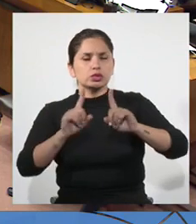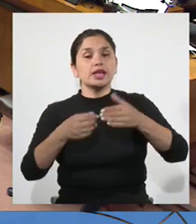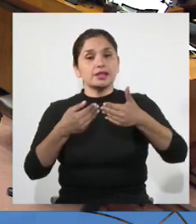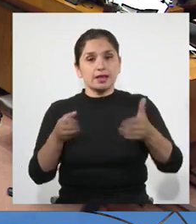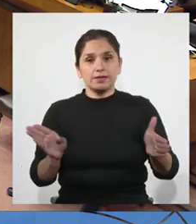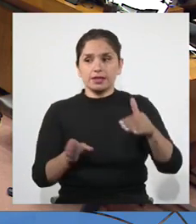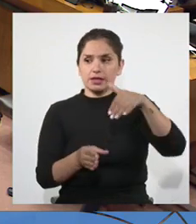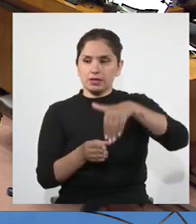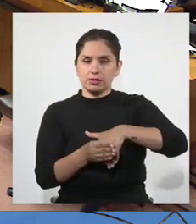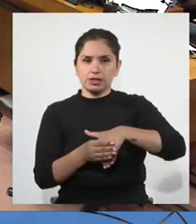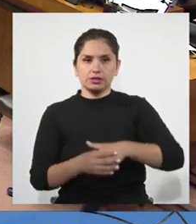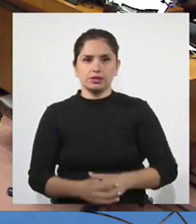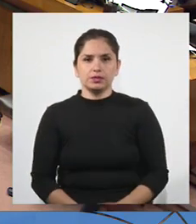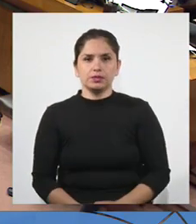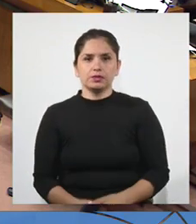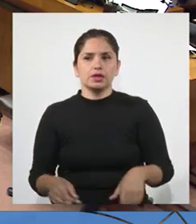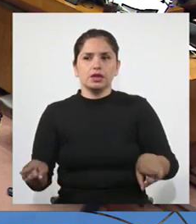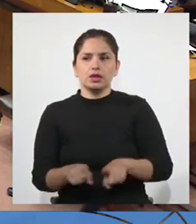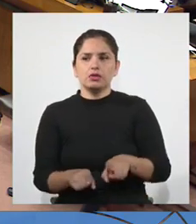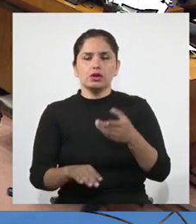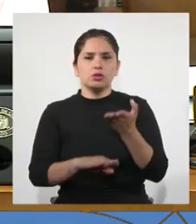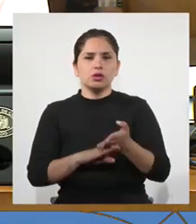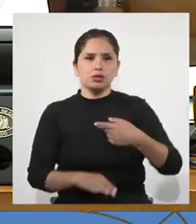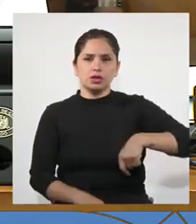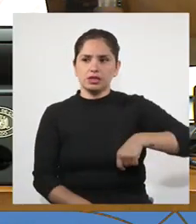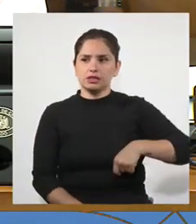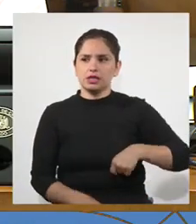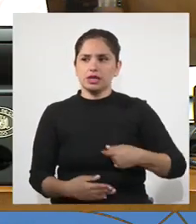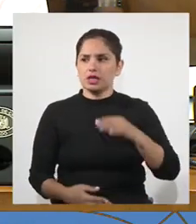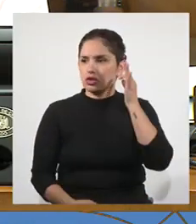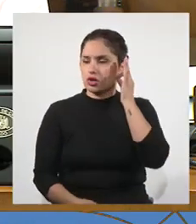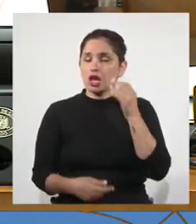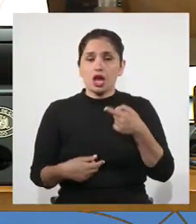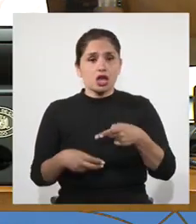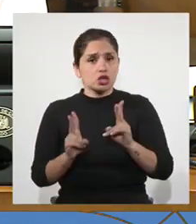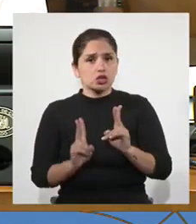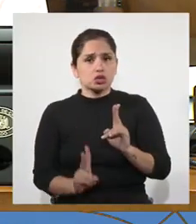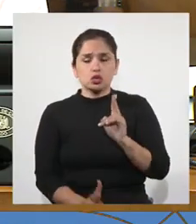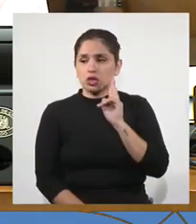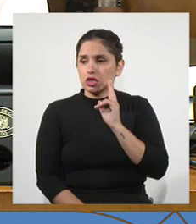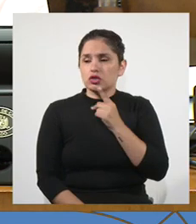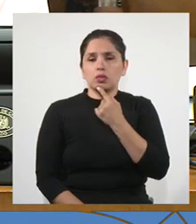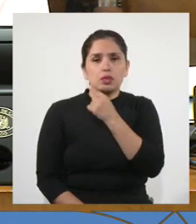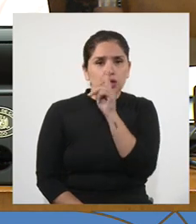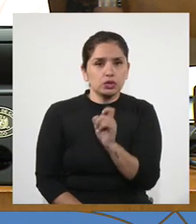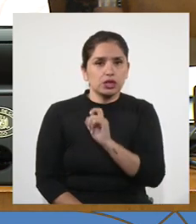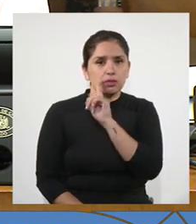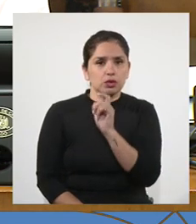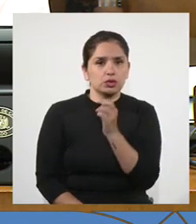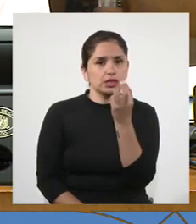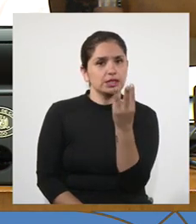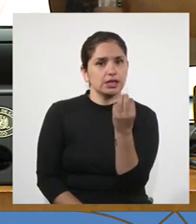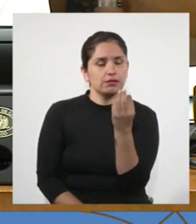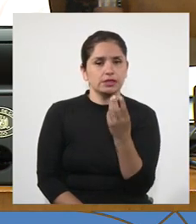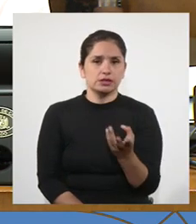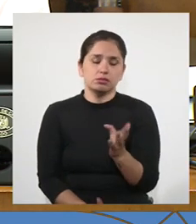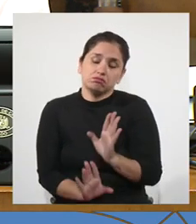la votación, tal como lo ha solicitado la senadora. Tiene todo el derecho. Yo lo consulté 3 veces y a lo